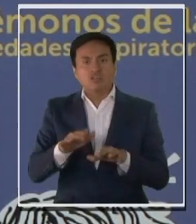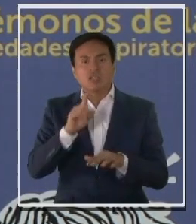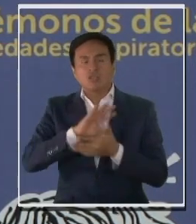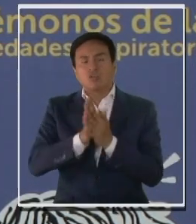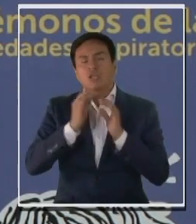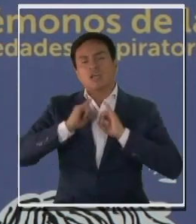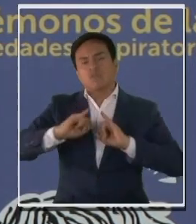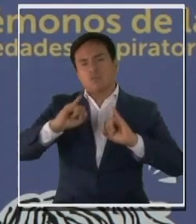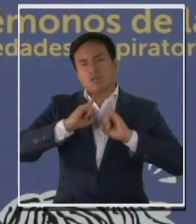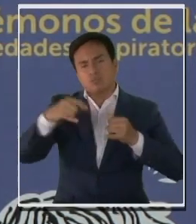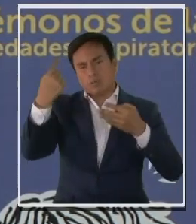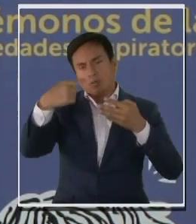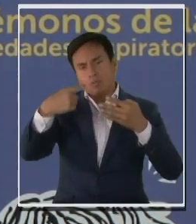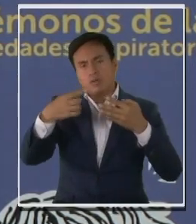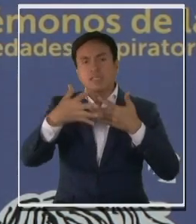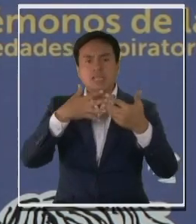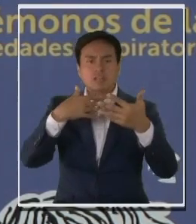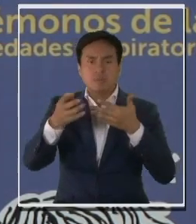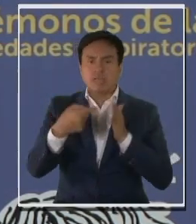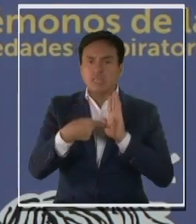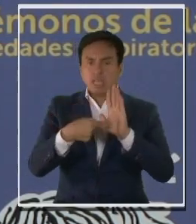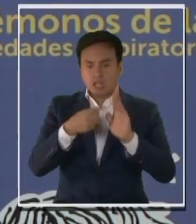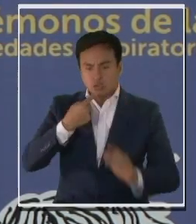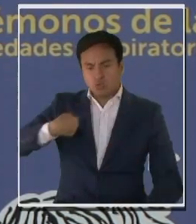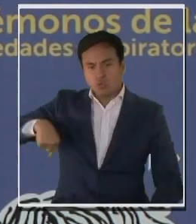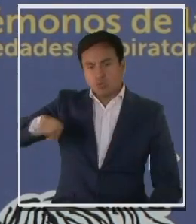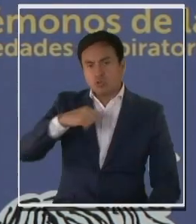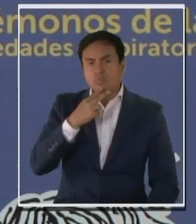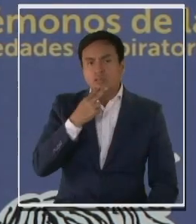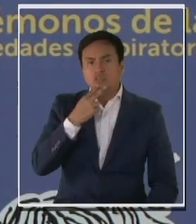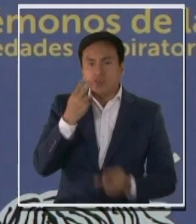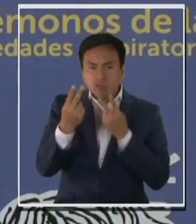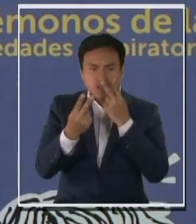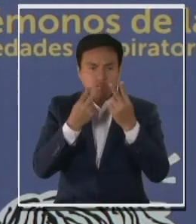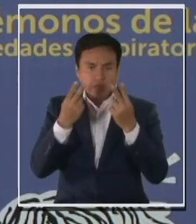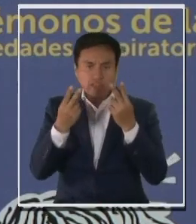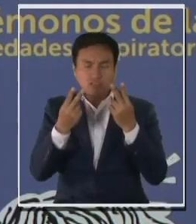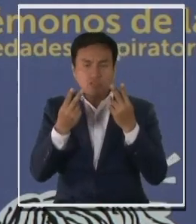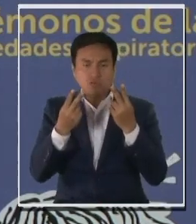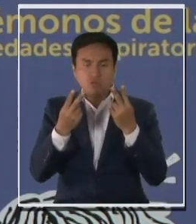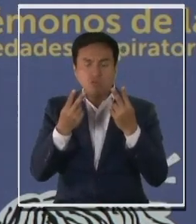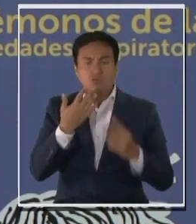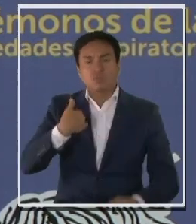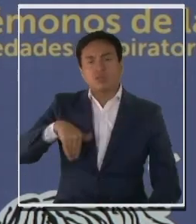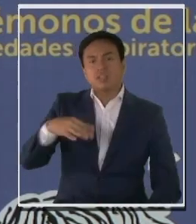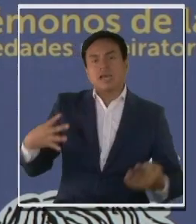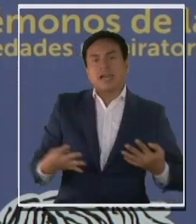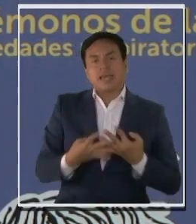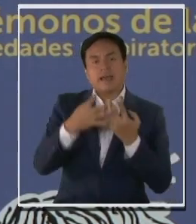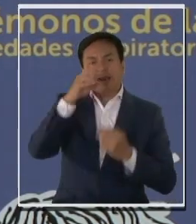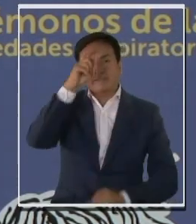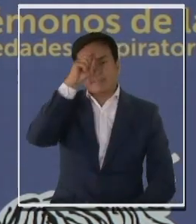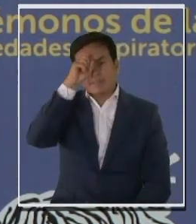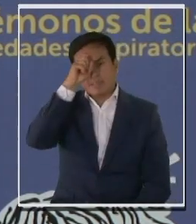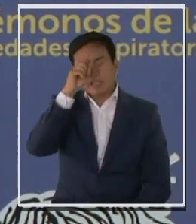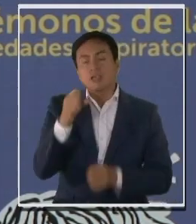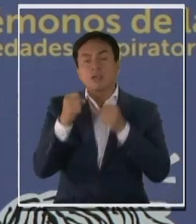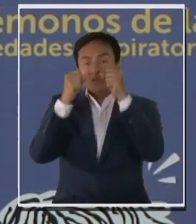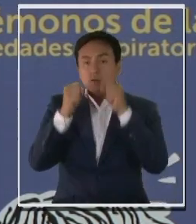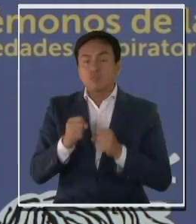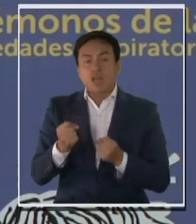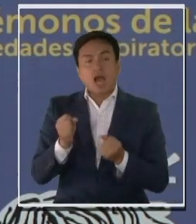toda la información poder transparentar lo que estamos nosotros viviendo y viendo en nuestro reasistencial y poder